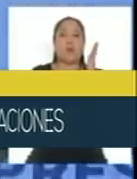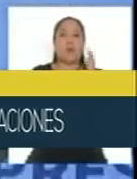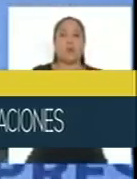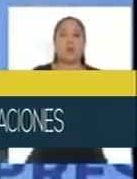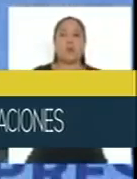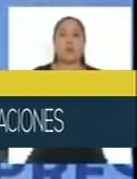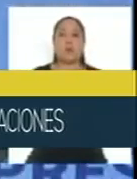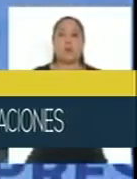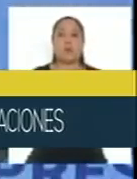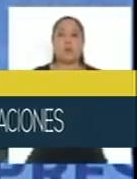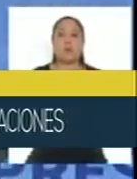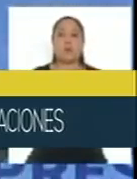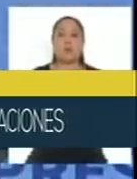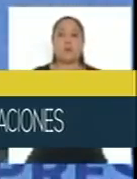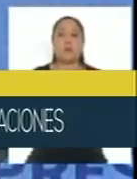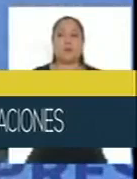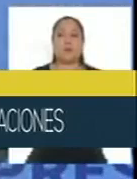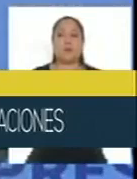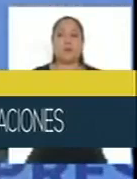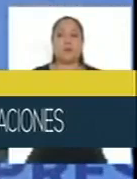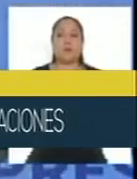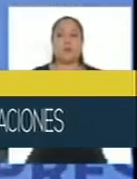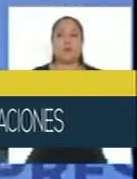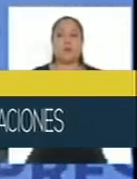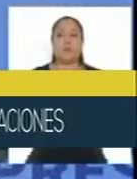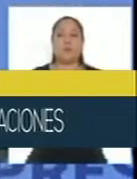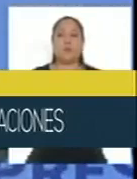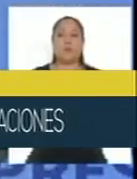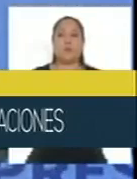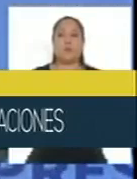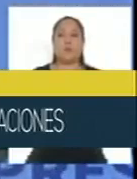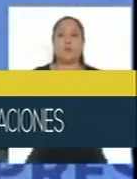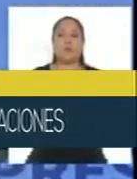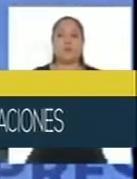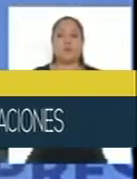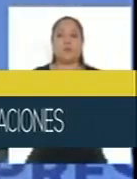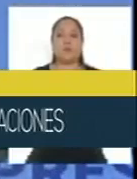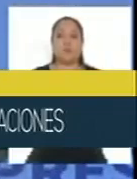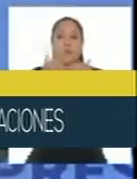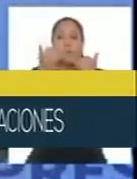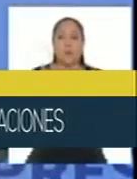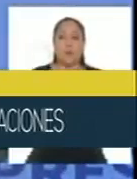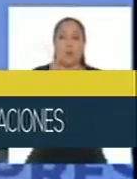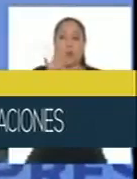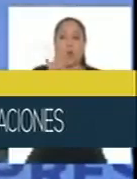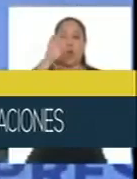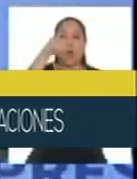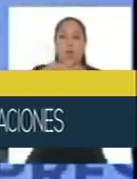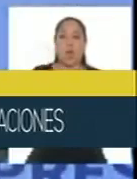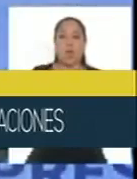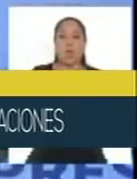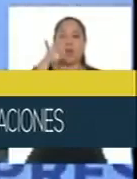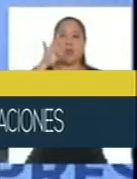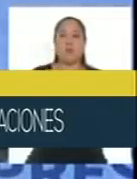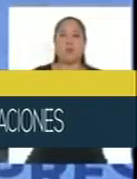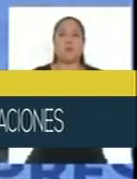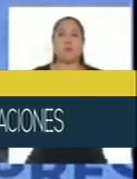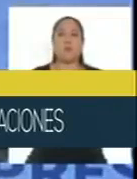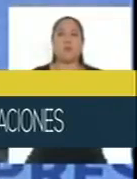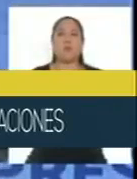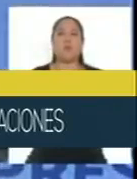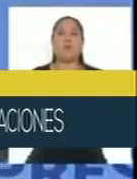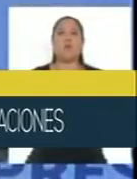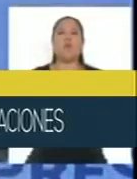Hoy elegimos